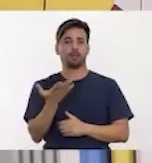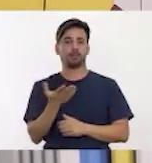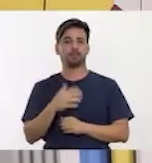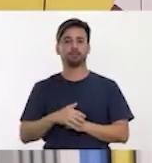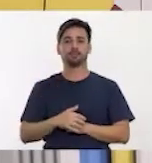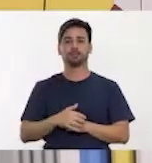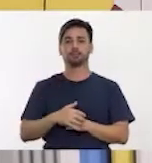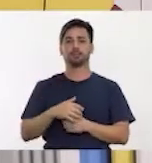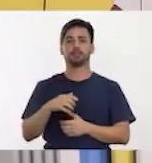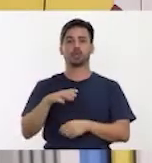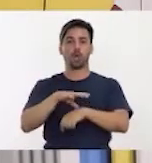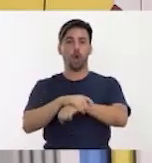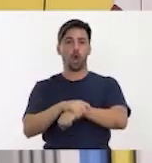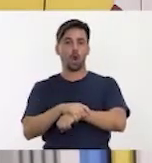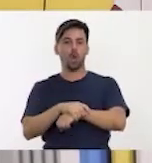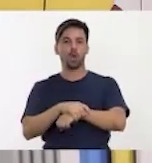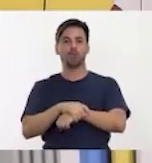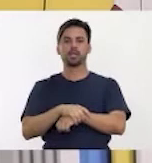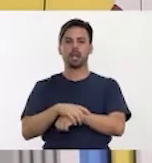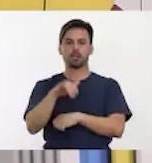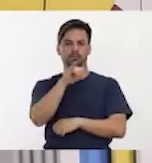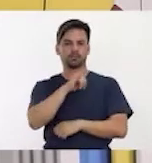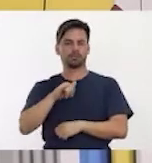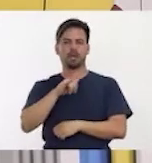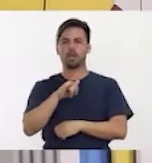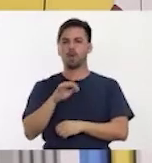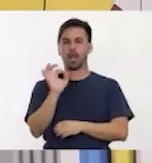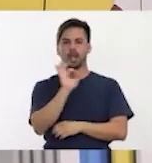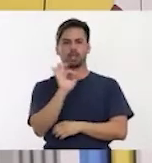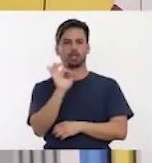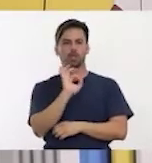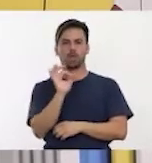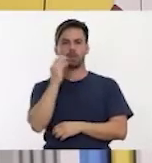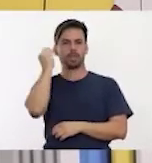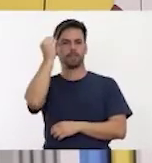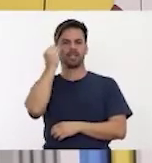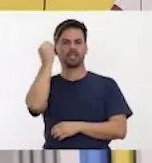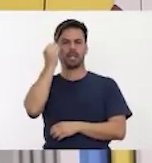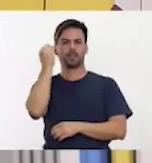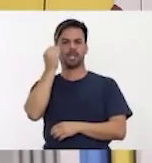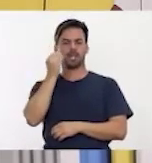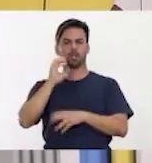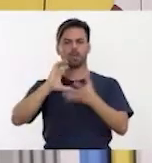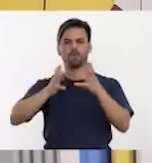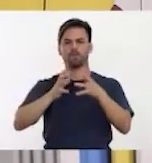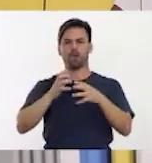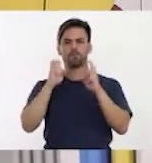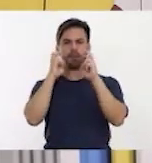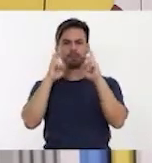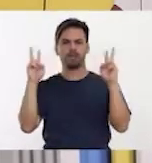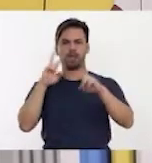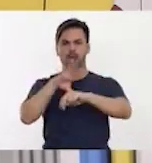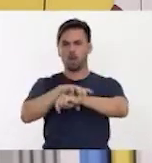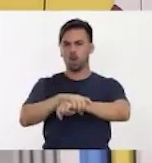república. Esos dos planteamientos de Martí, ustedes también deben demostrarlo.